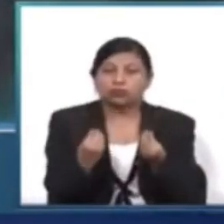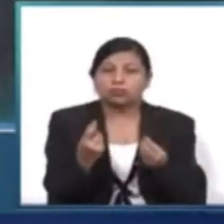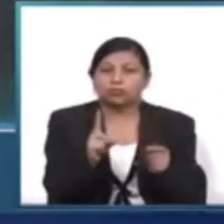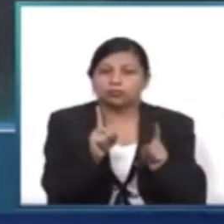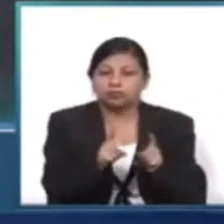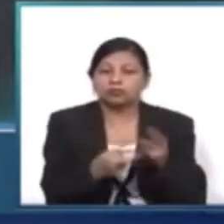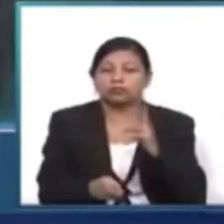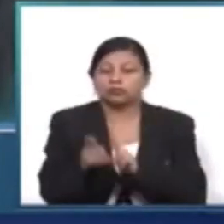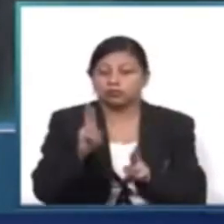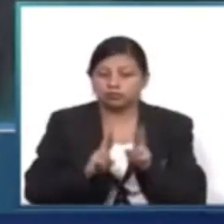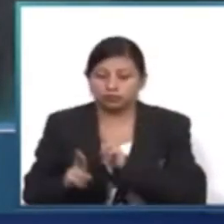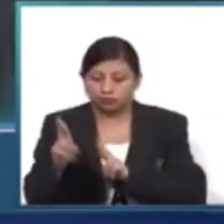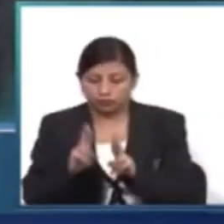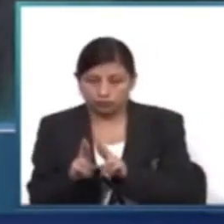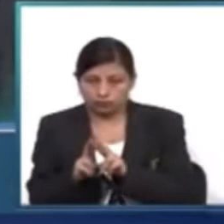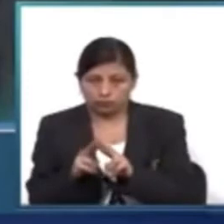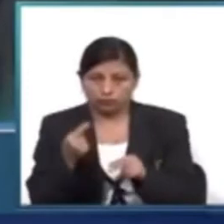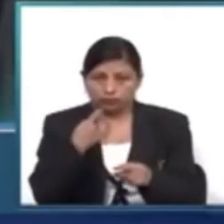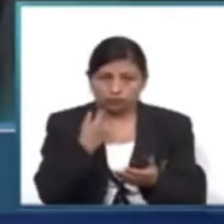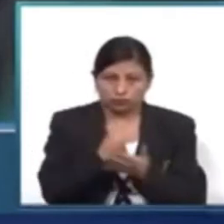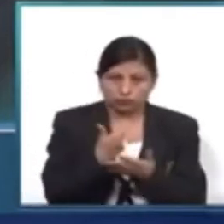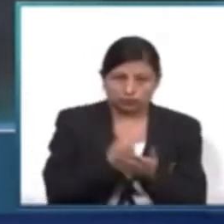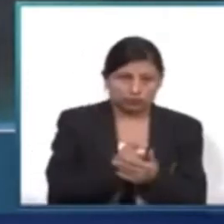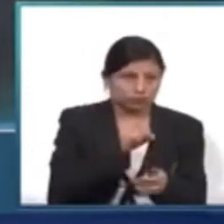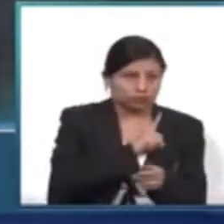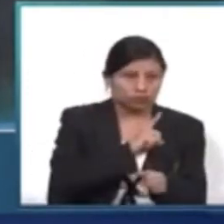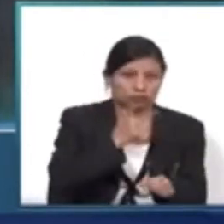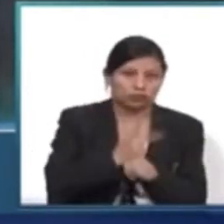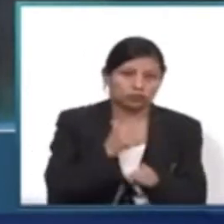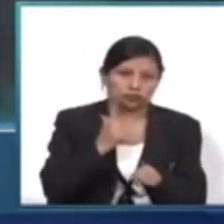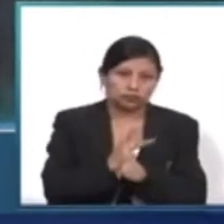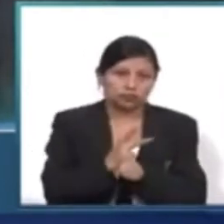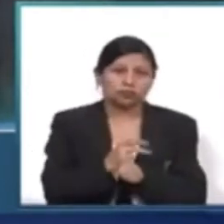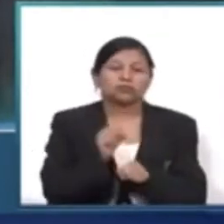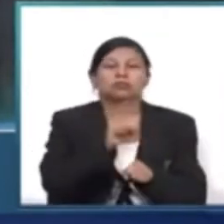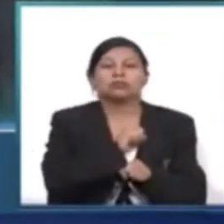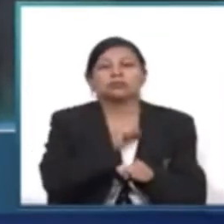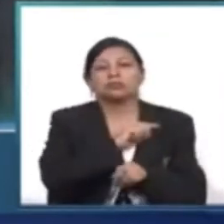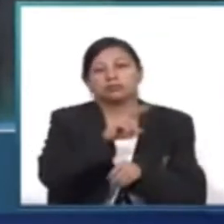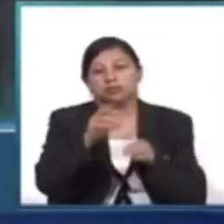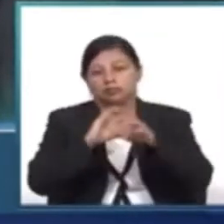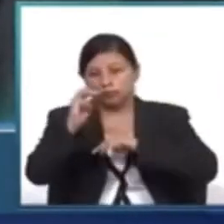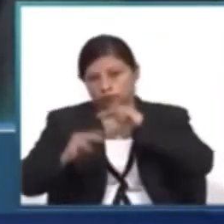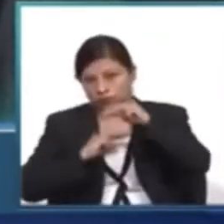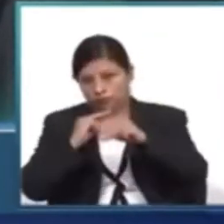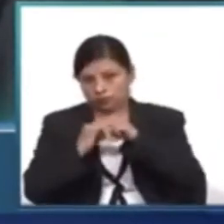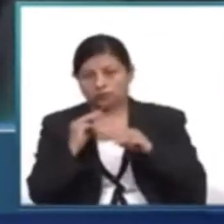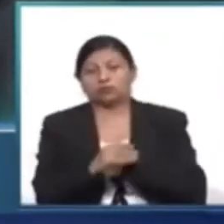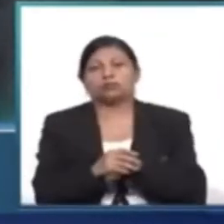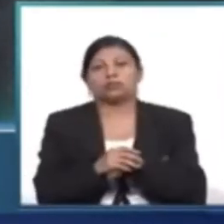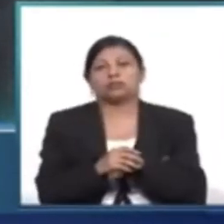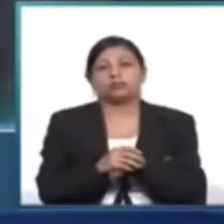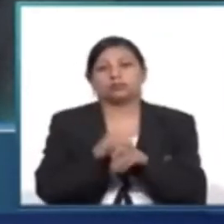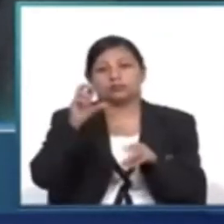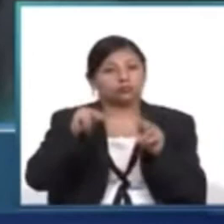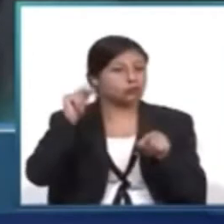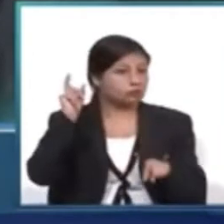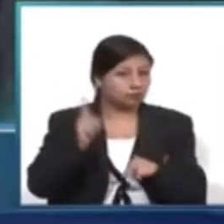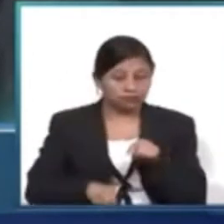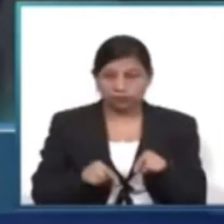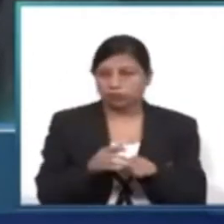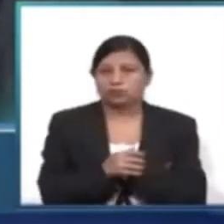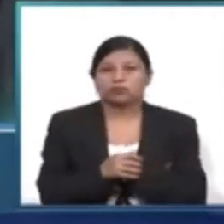íntimamente relacionada a la actividad económica, no solo guatemalteca, sino a nivel mundial. O sea que si esto no